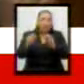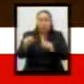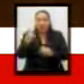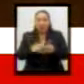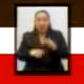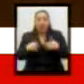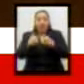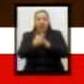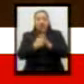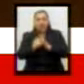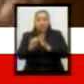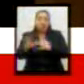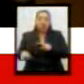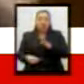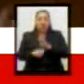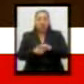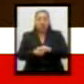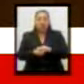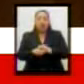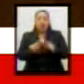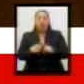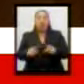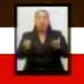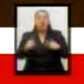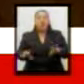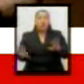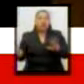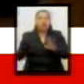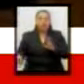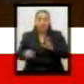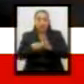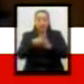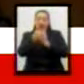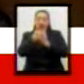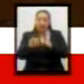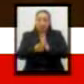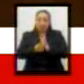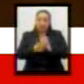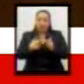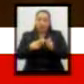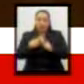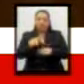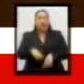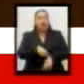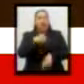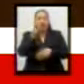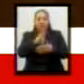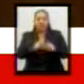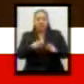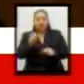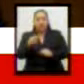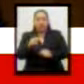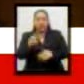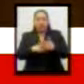fuera incorporado. Pero bueno, una vez incorporado, ese artículo básicamente es muy largo de leer, pero lo que les dice es